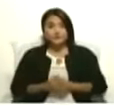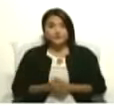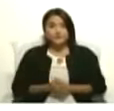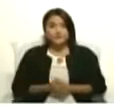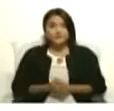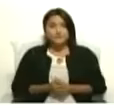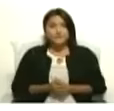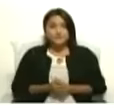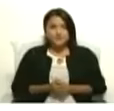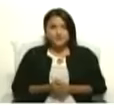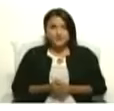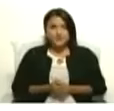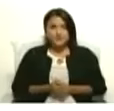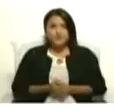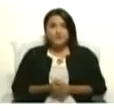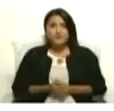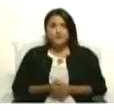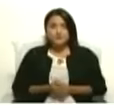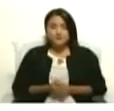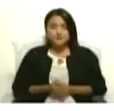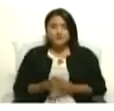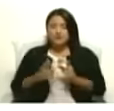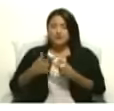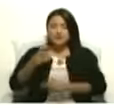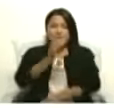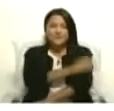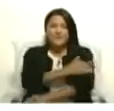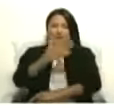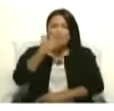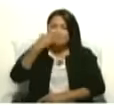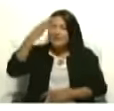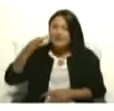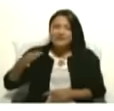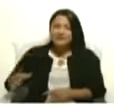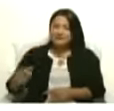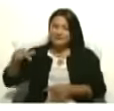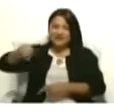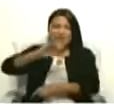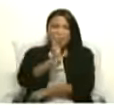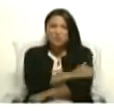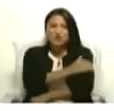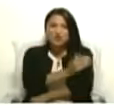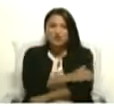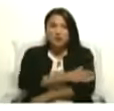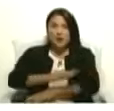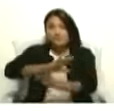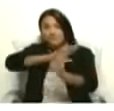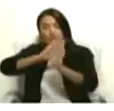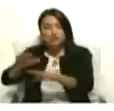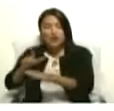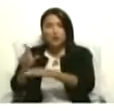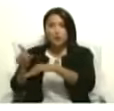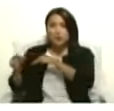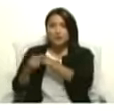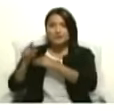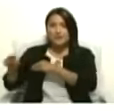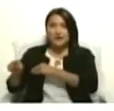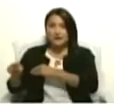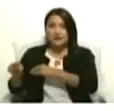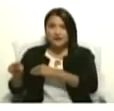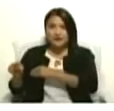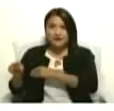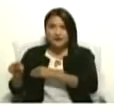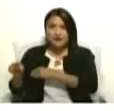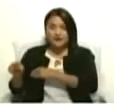malditas de la derecha se atreven se atreven a apoyarlos Guyana apoya